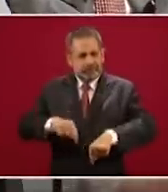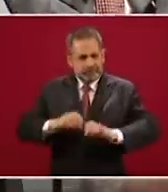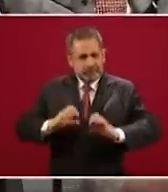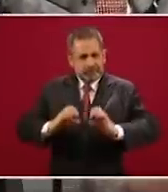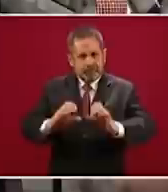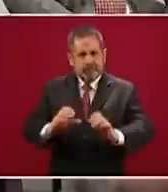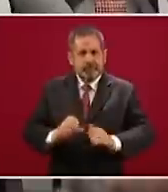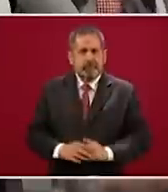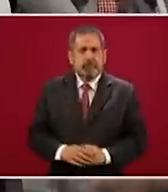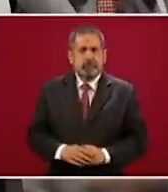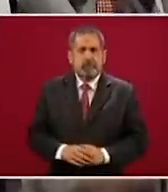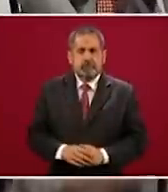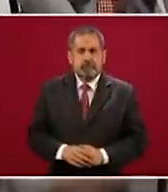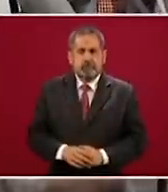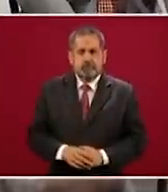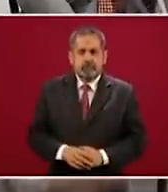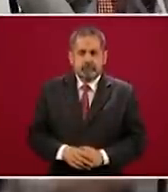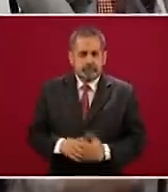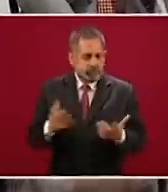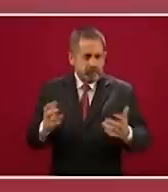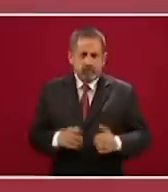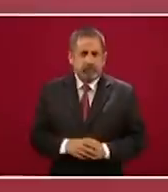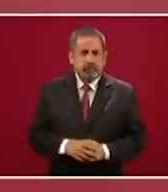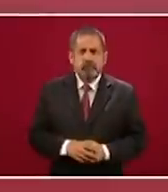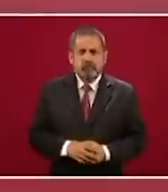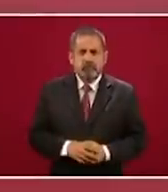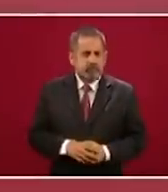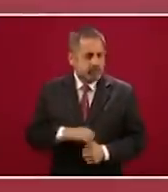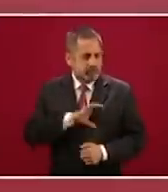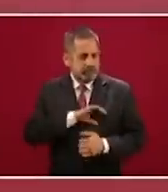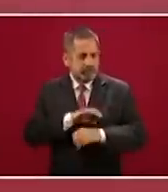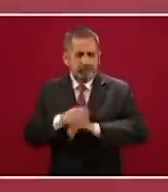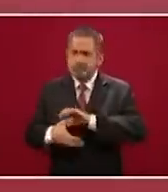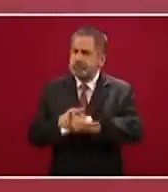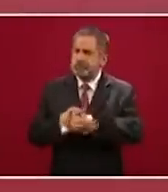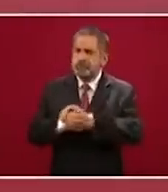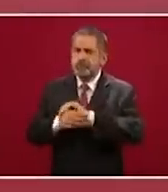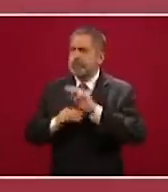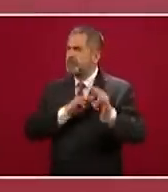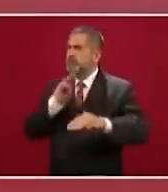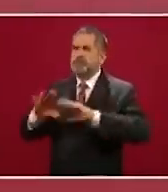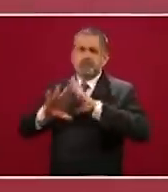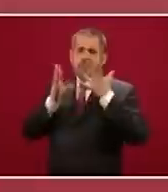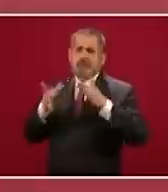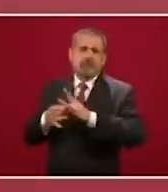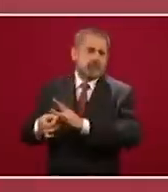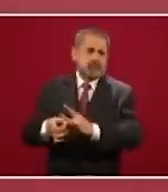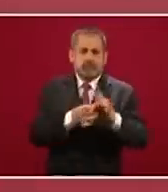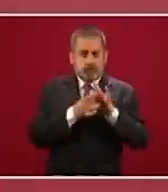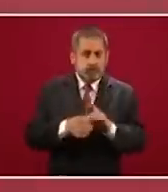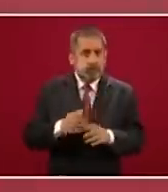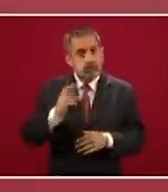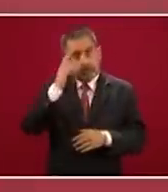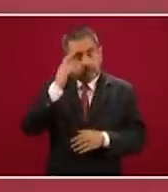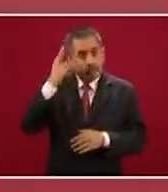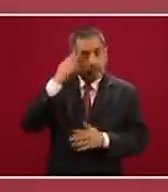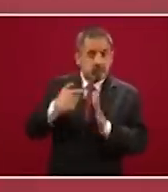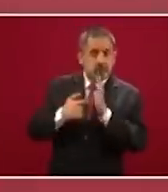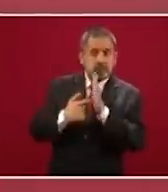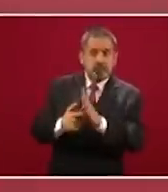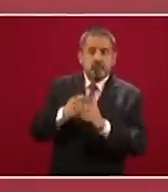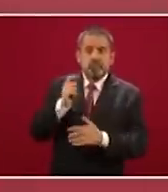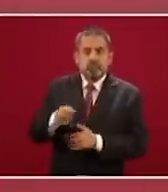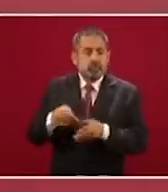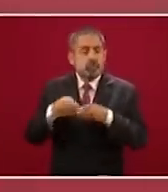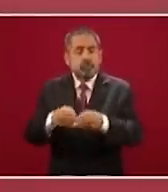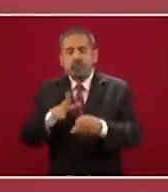¿sí? Es fraternidad universal y se demostró además de que no